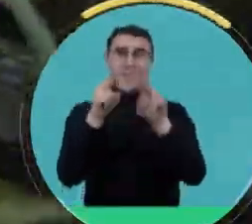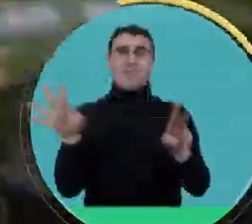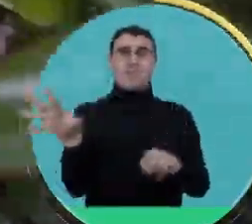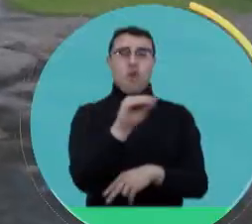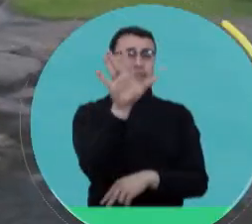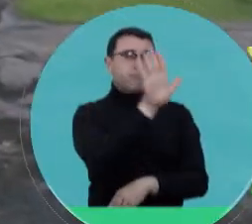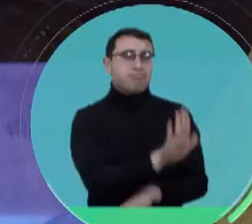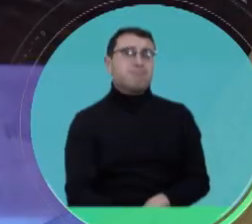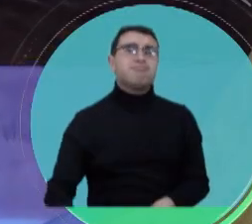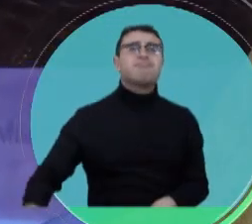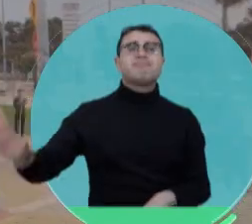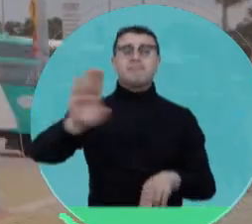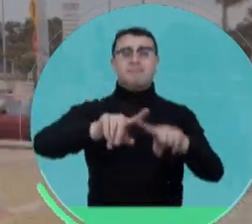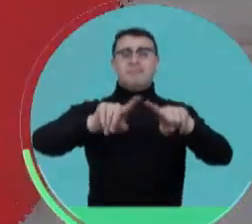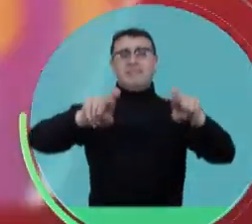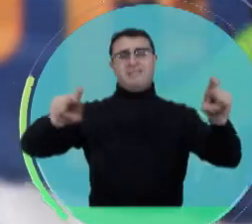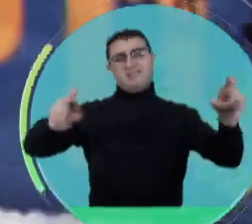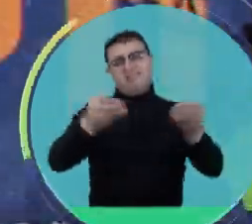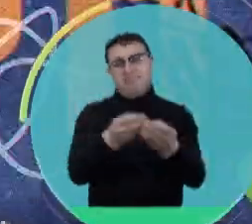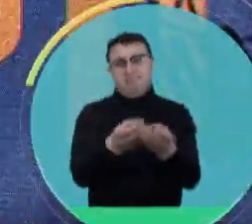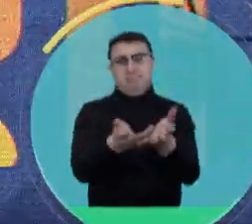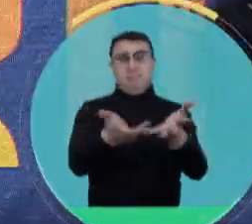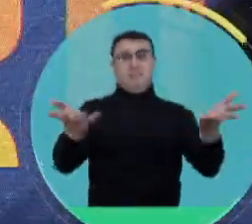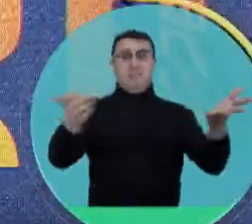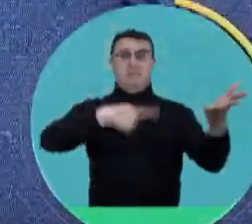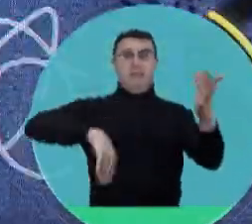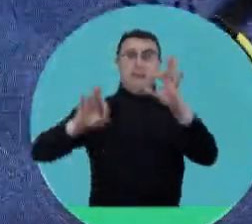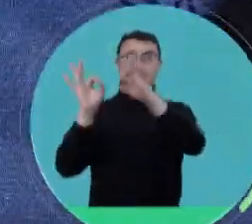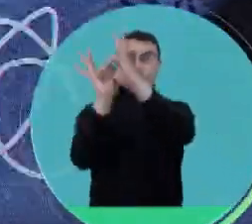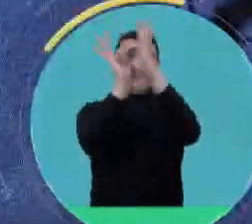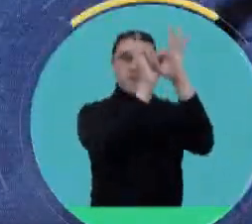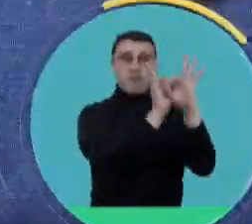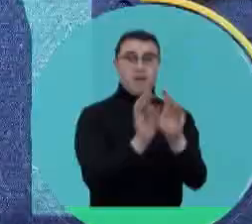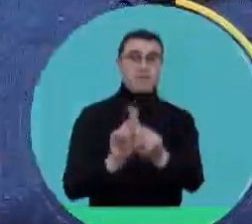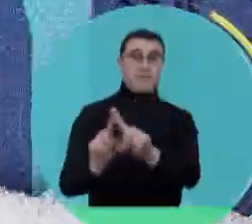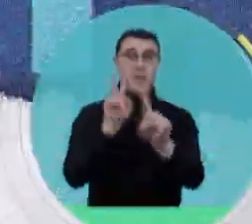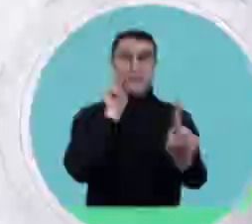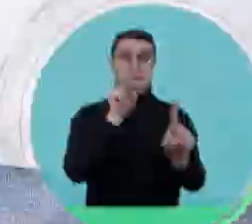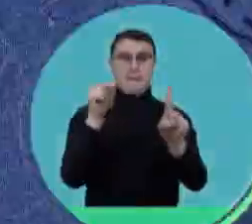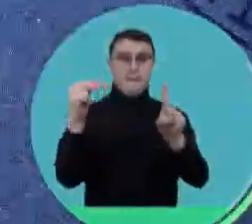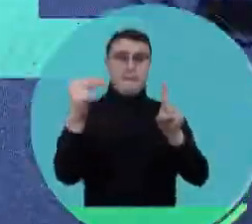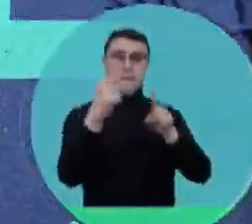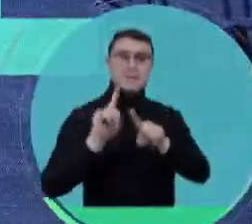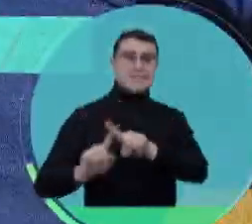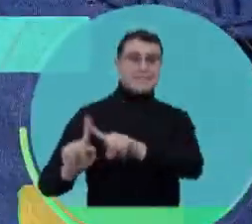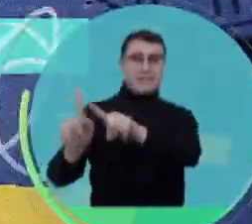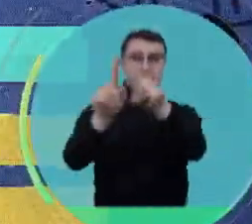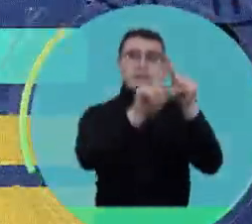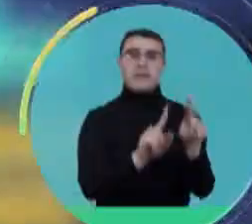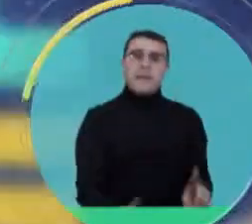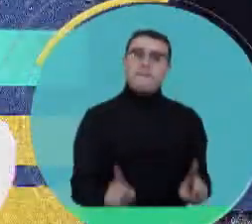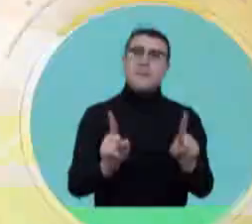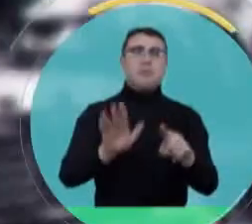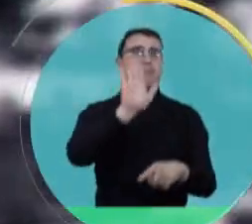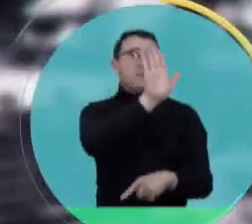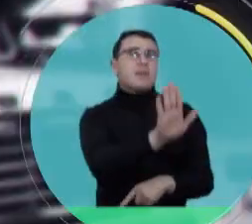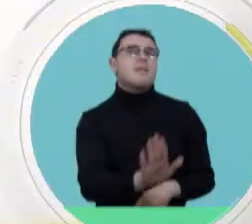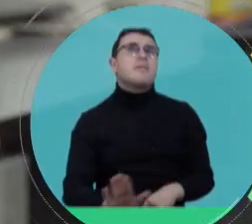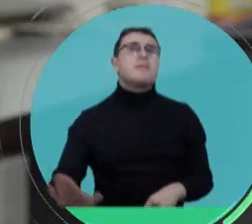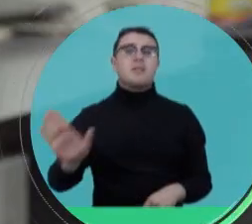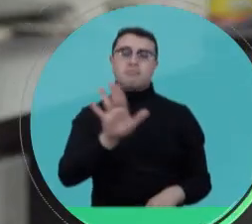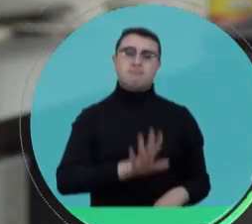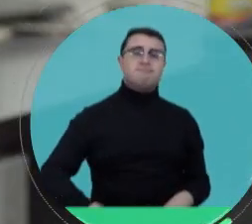eh Como un mismo territorio diverso múltiple eh con enfoques distintos con miradas distintas pero